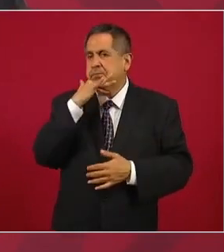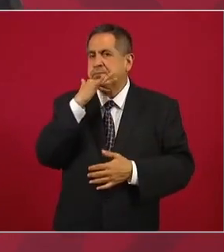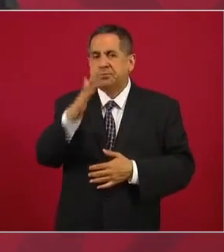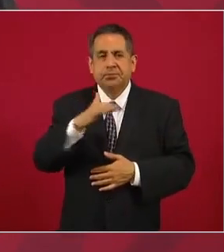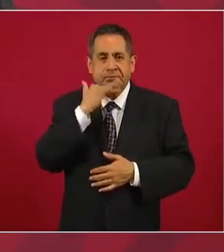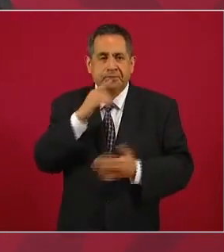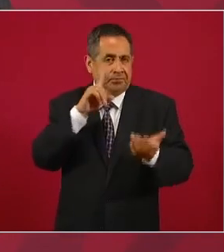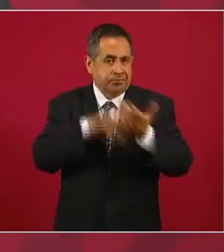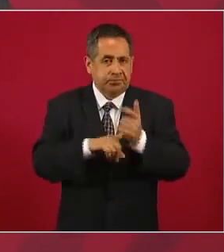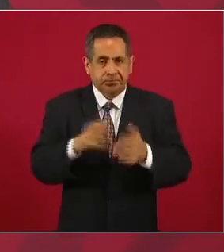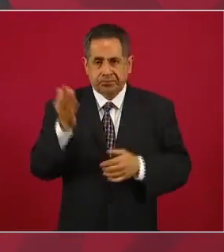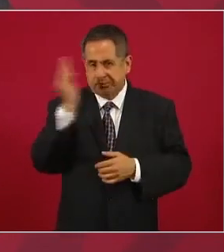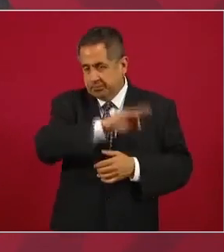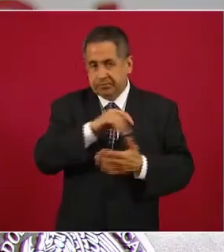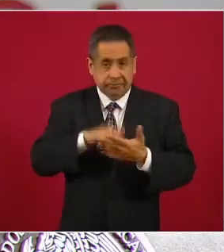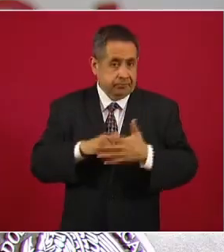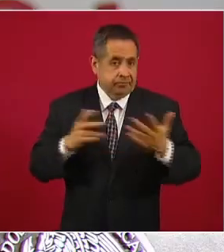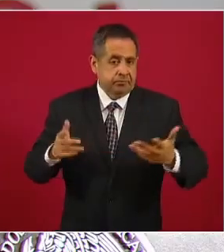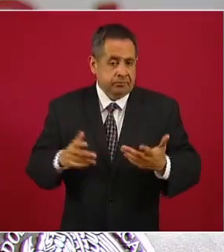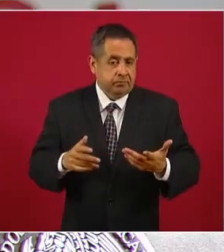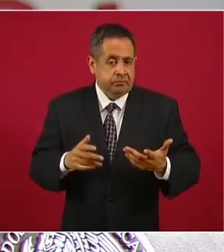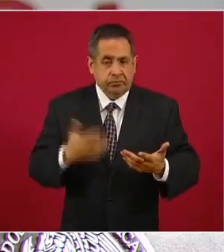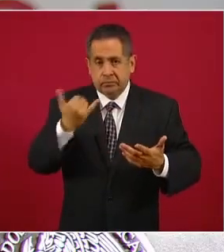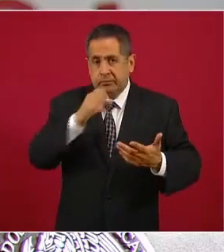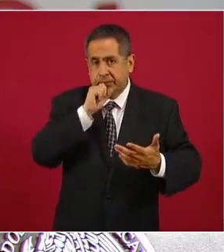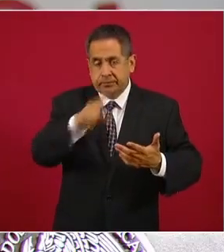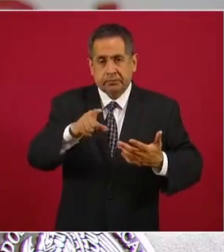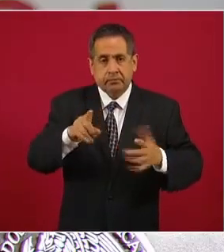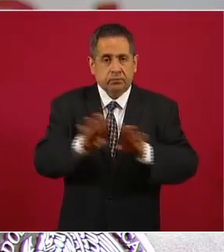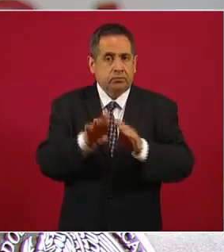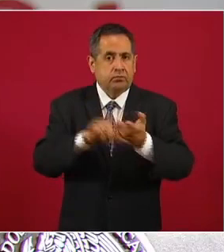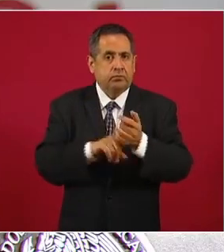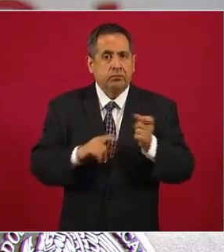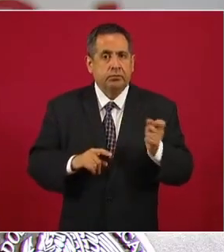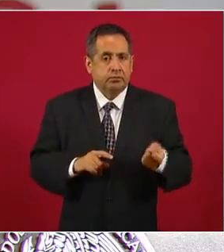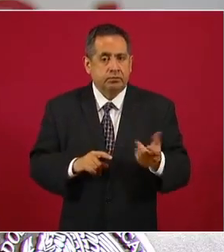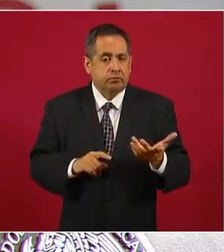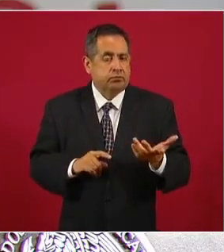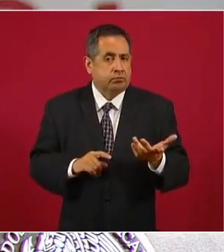viciados y prácticas